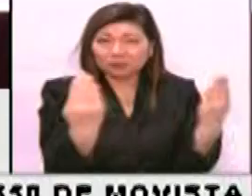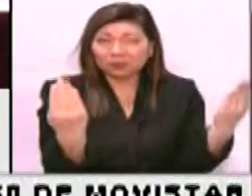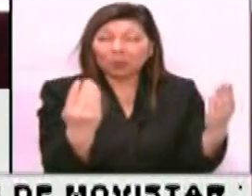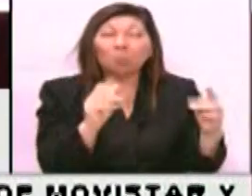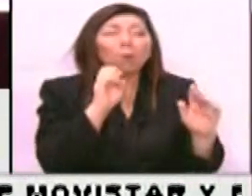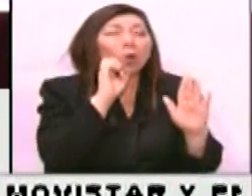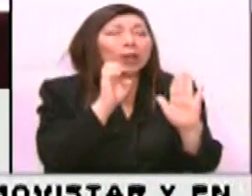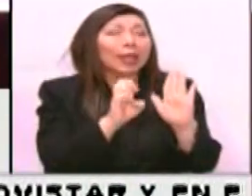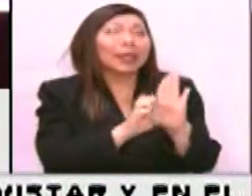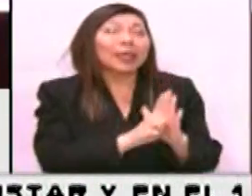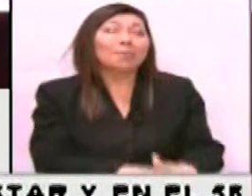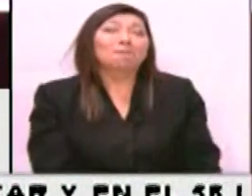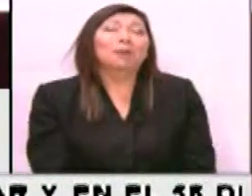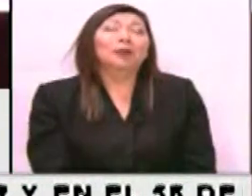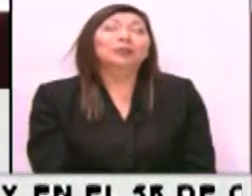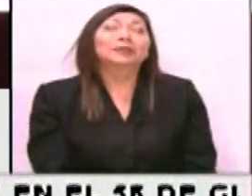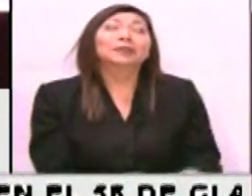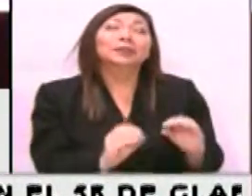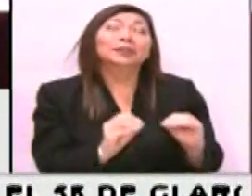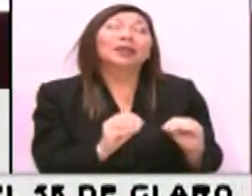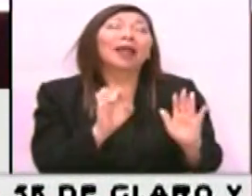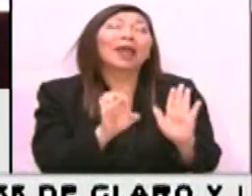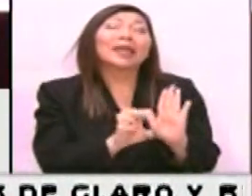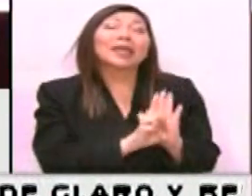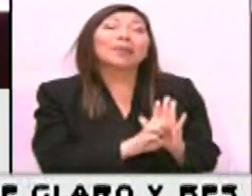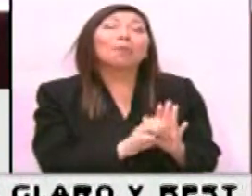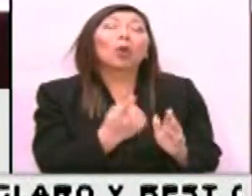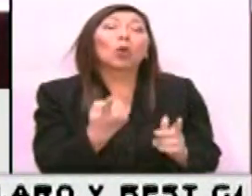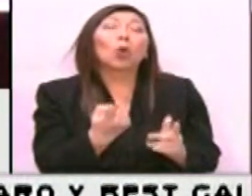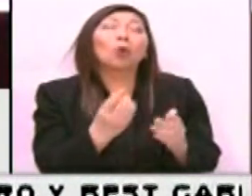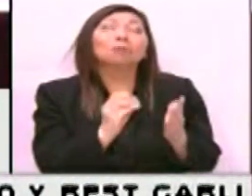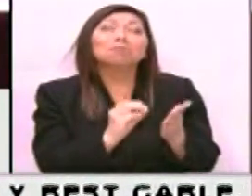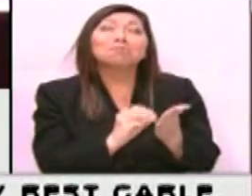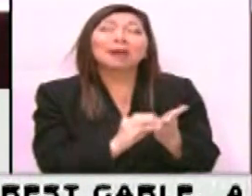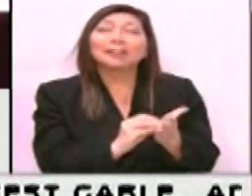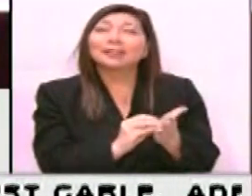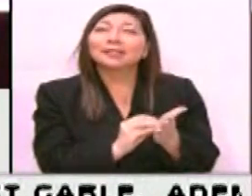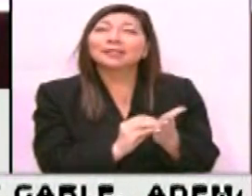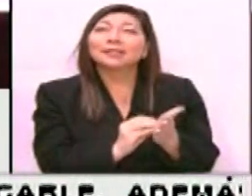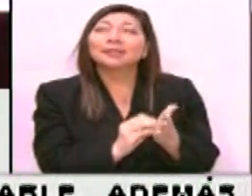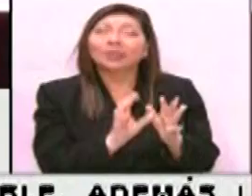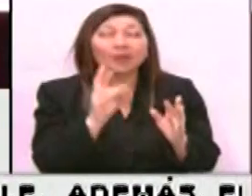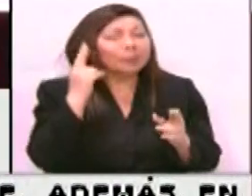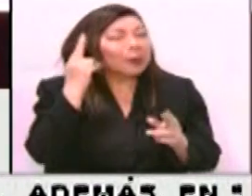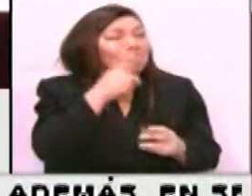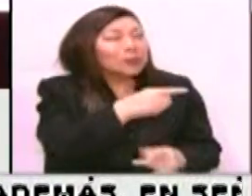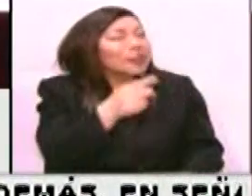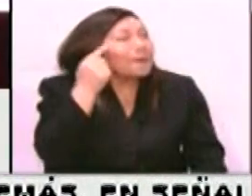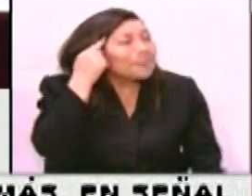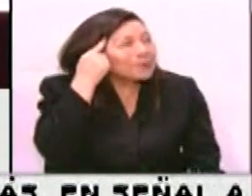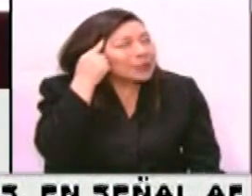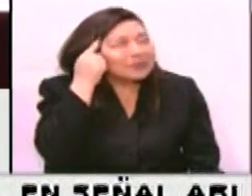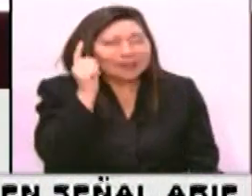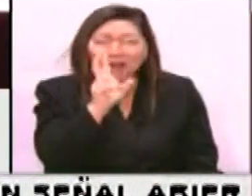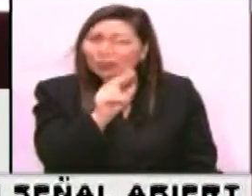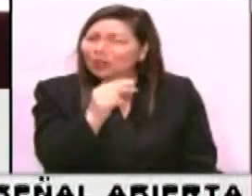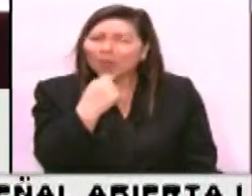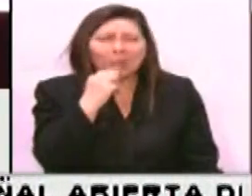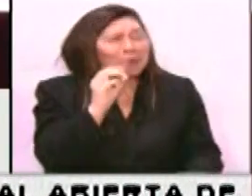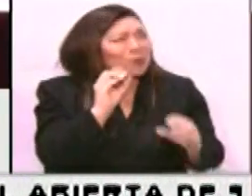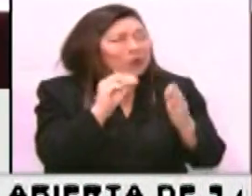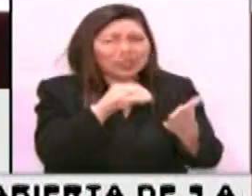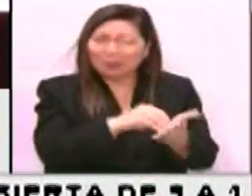algunos ejemplos, y se los voy a poner a guisa de ejemplos con el mayor espíritu reflexivo. No se los voy a